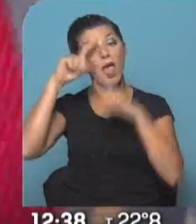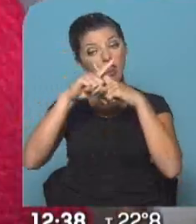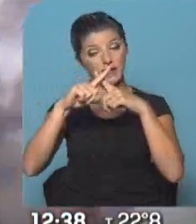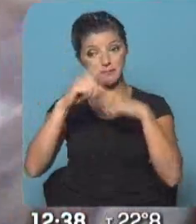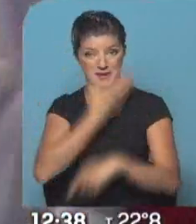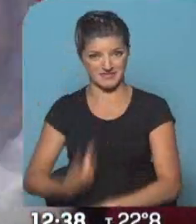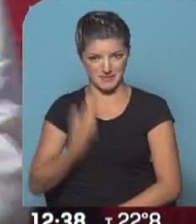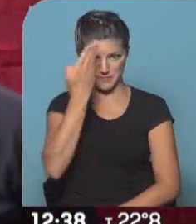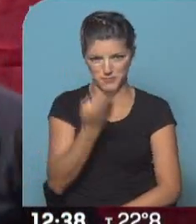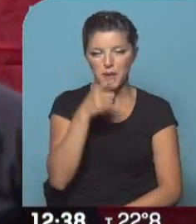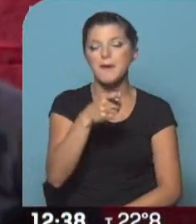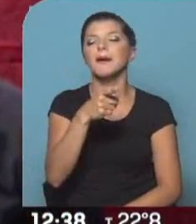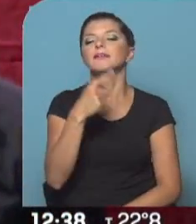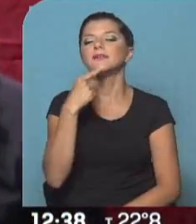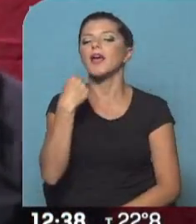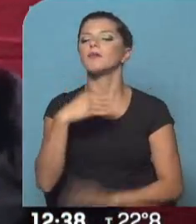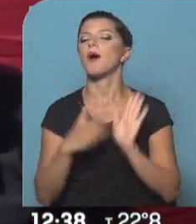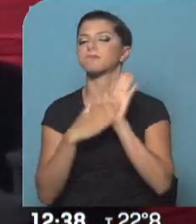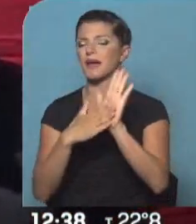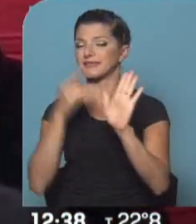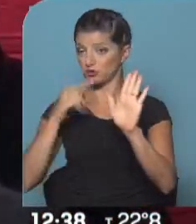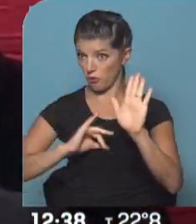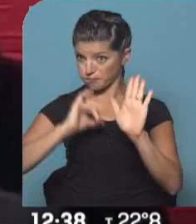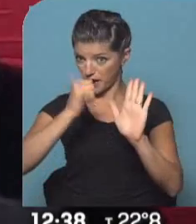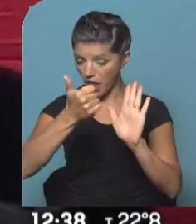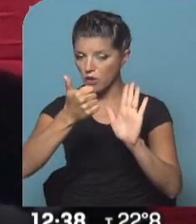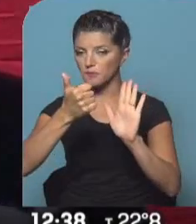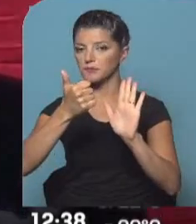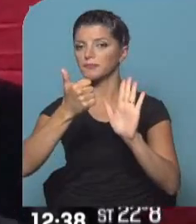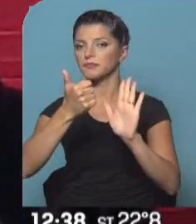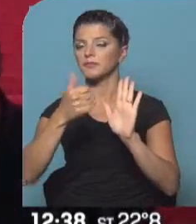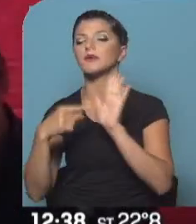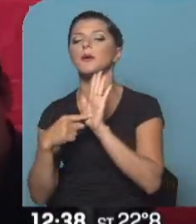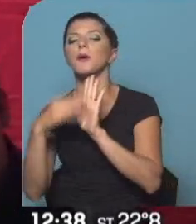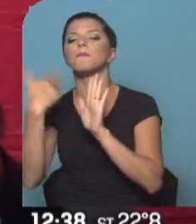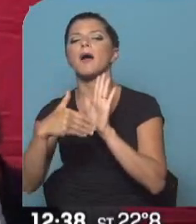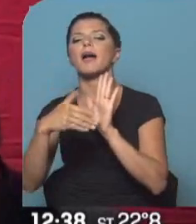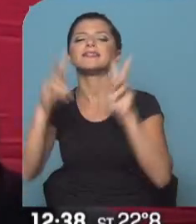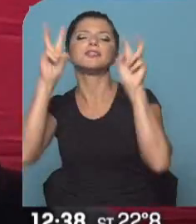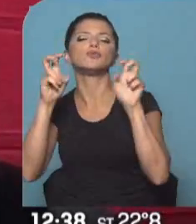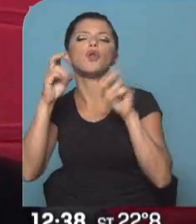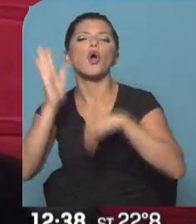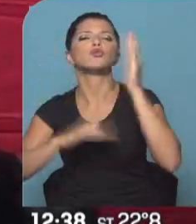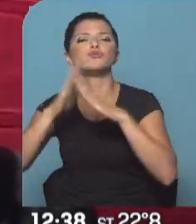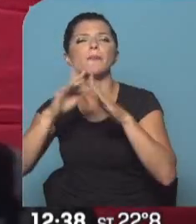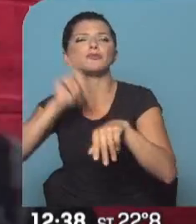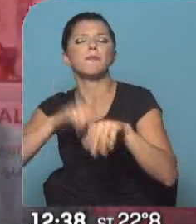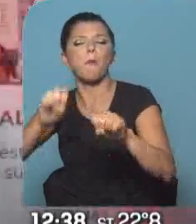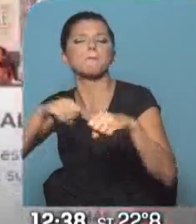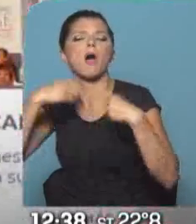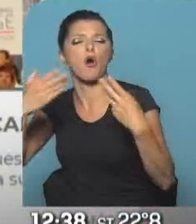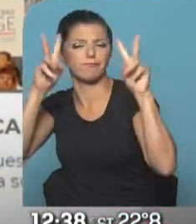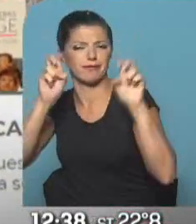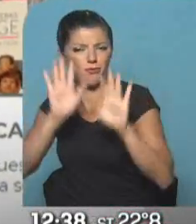tanto, presentó la plataforma que impulsará en caso de volver a la moneda, con el título de Construyamos tiempos mejores para Chile, que incluye